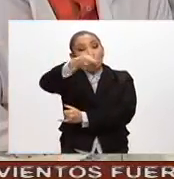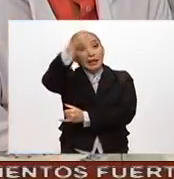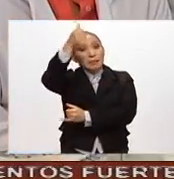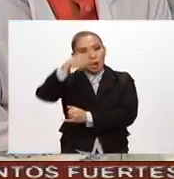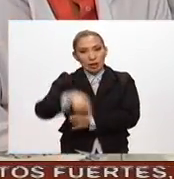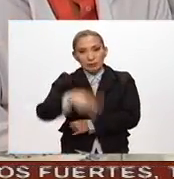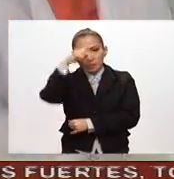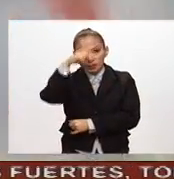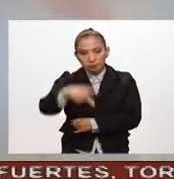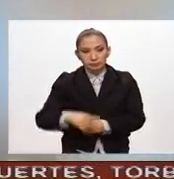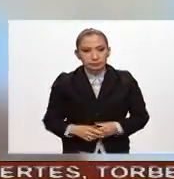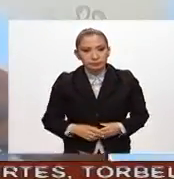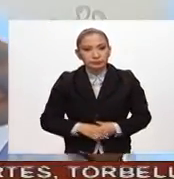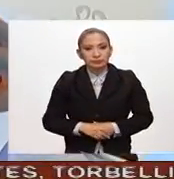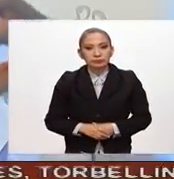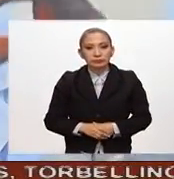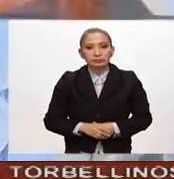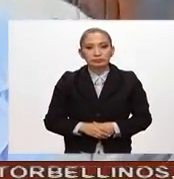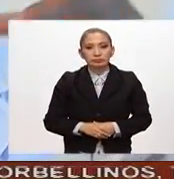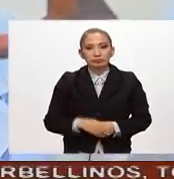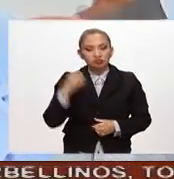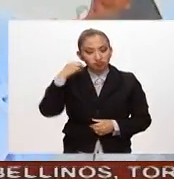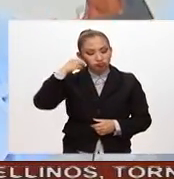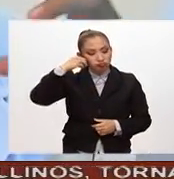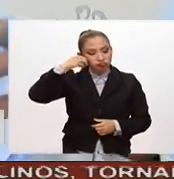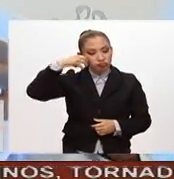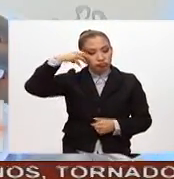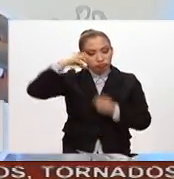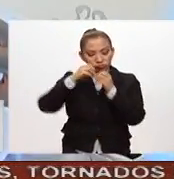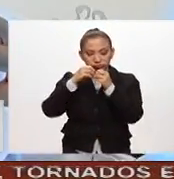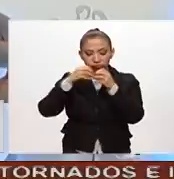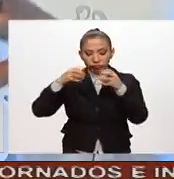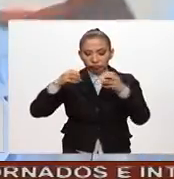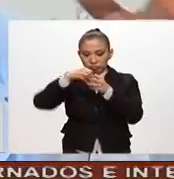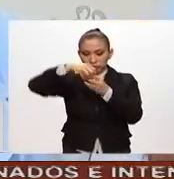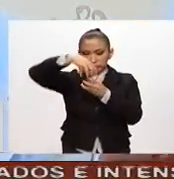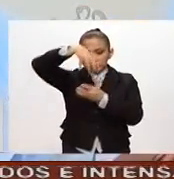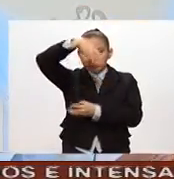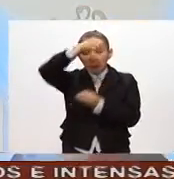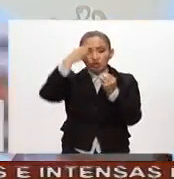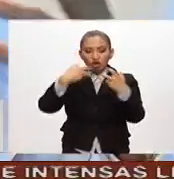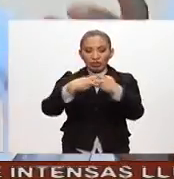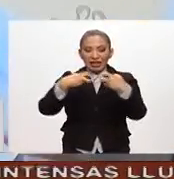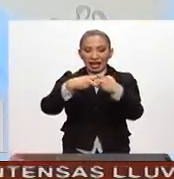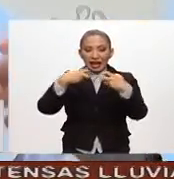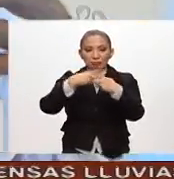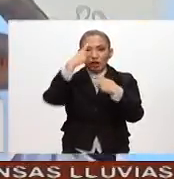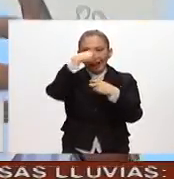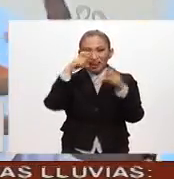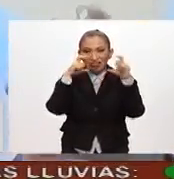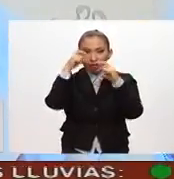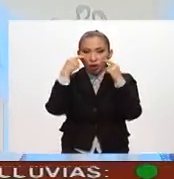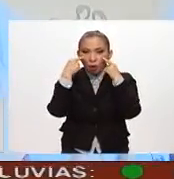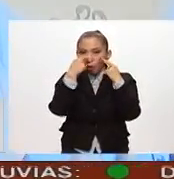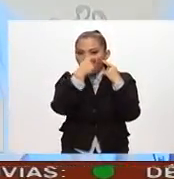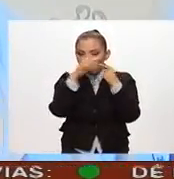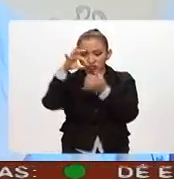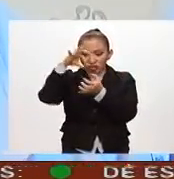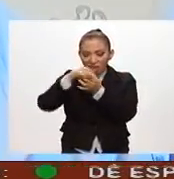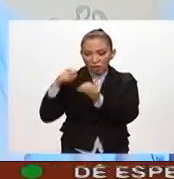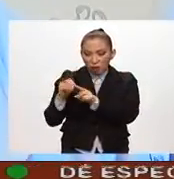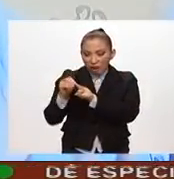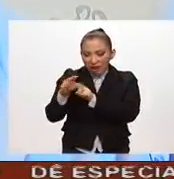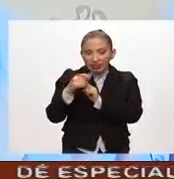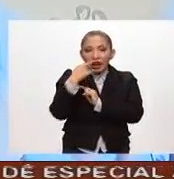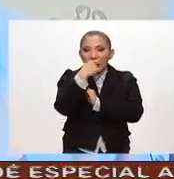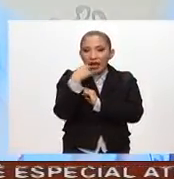en nuestro país. Empieza a crecer hacia arriba y hacia abajo, involucrando a muchos nervios del movimiento de la cara, de los ojos, de